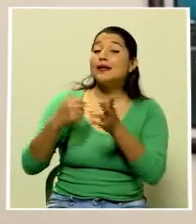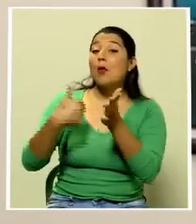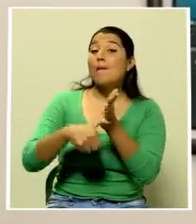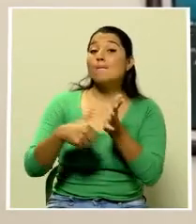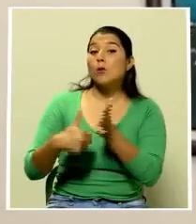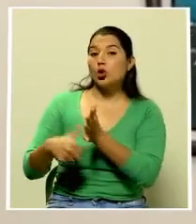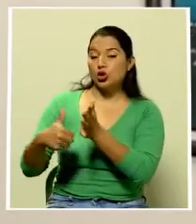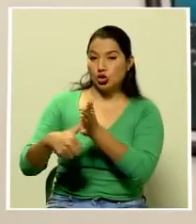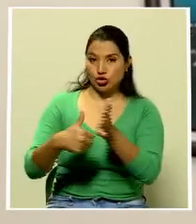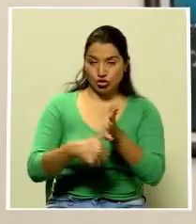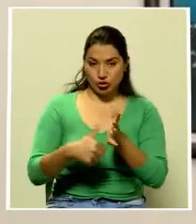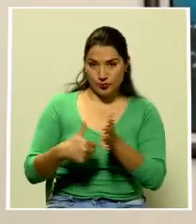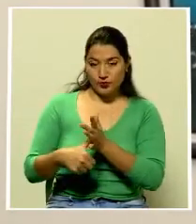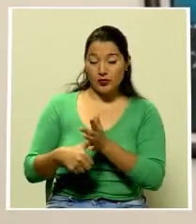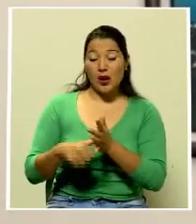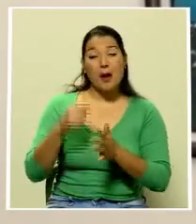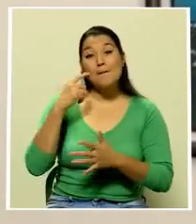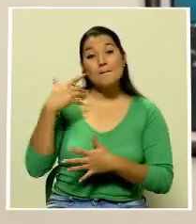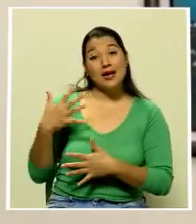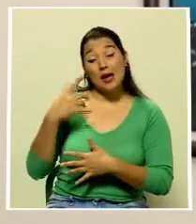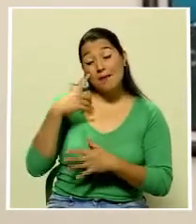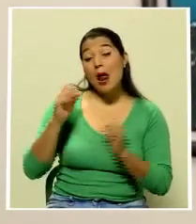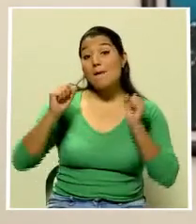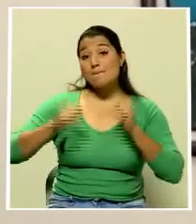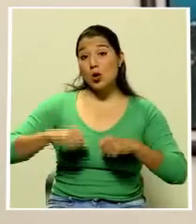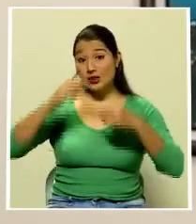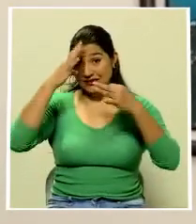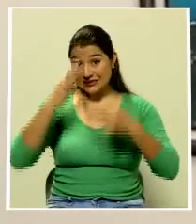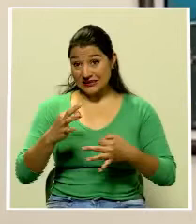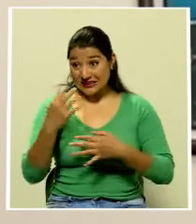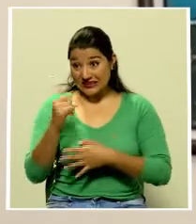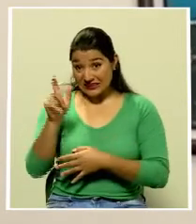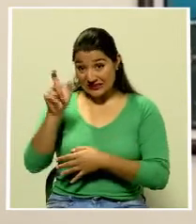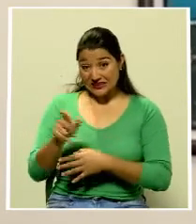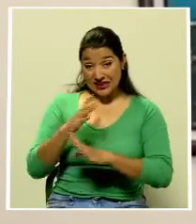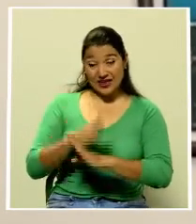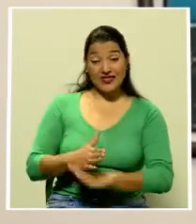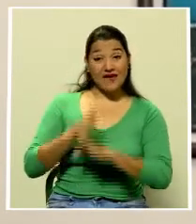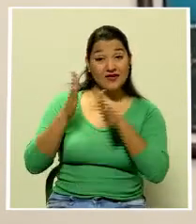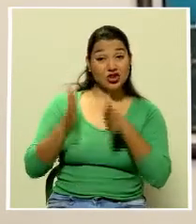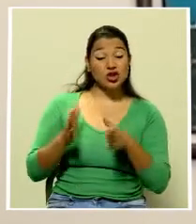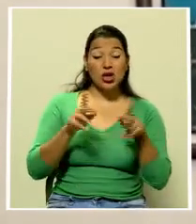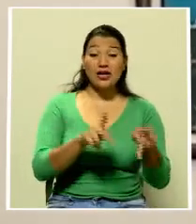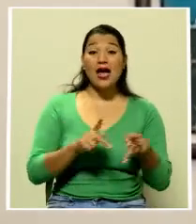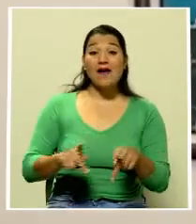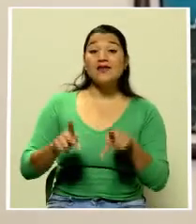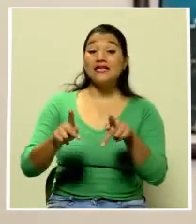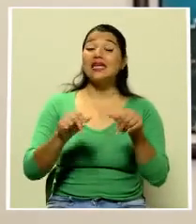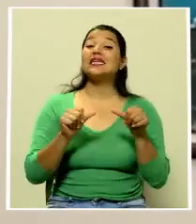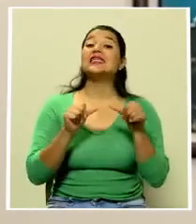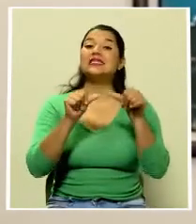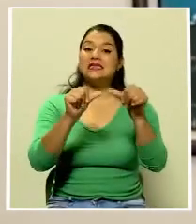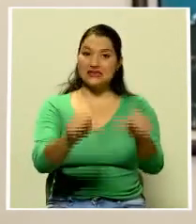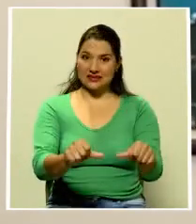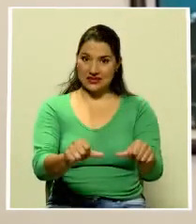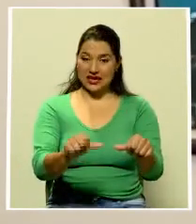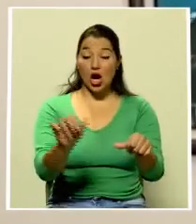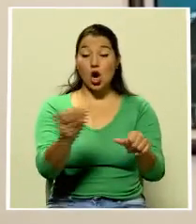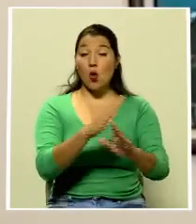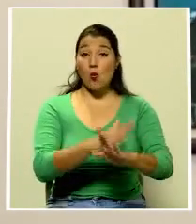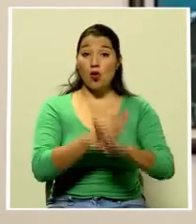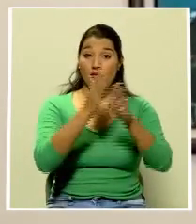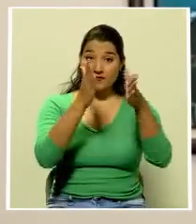en el Pleno para decidir si la señora defensora de los habitantes permanece